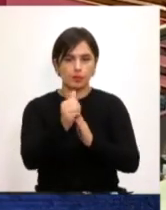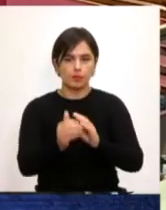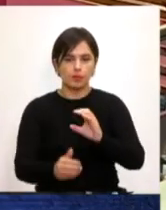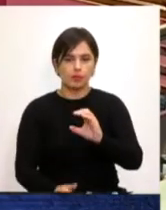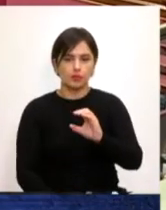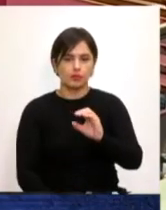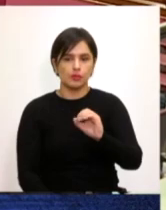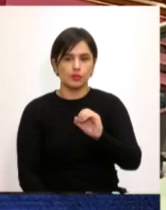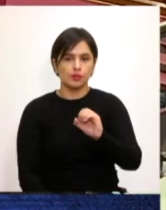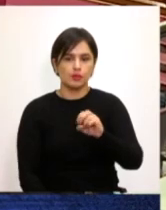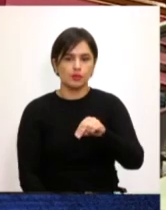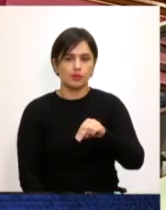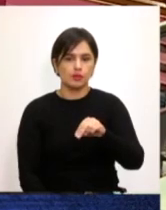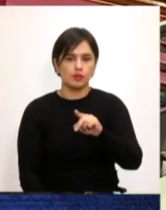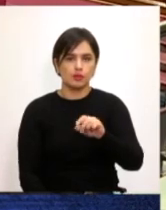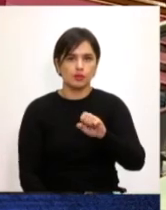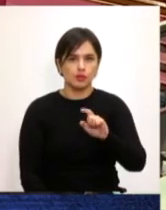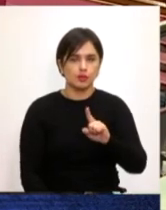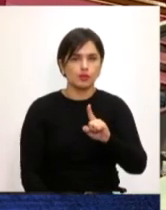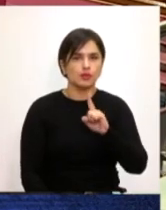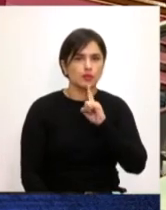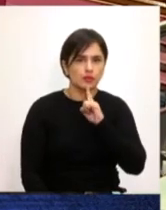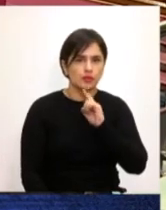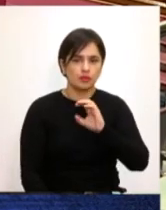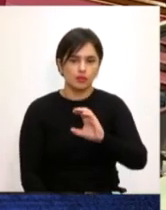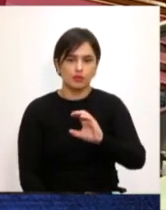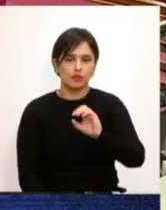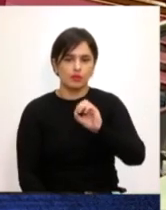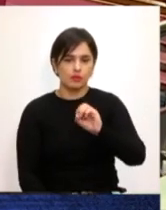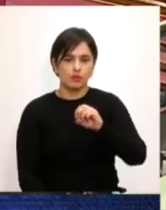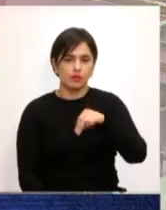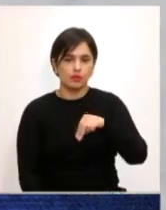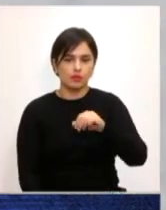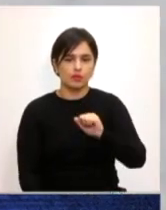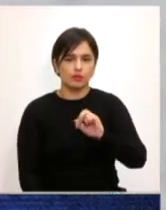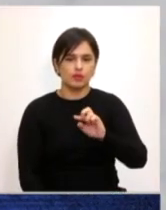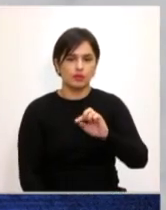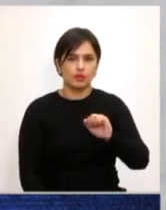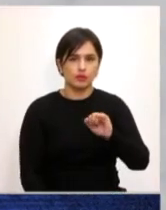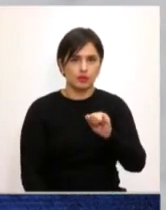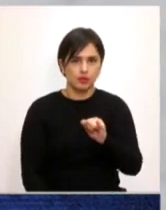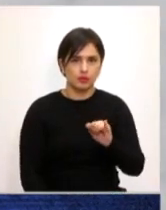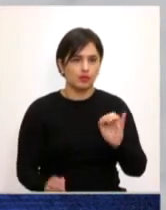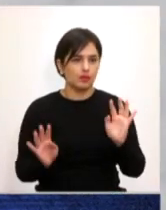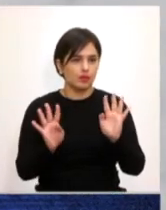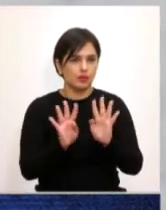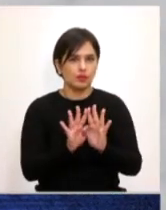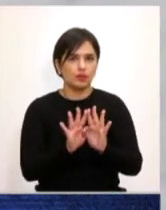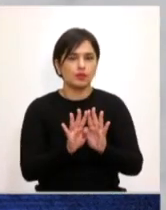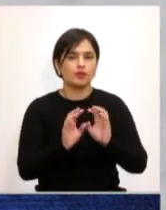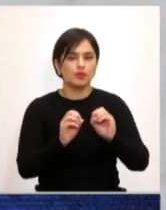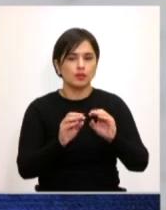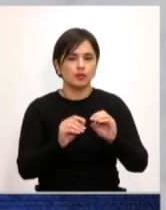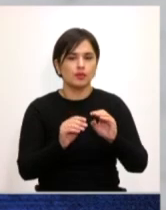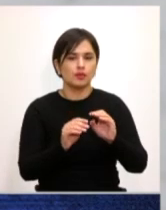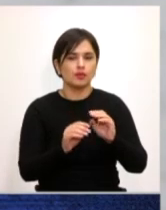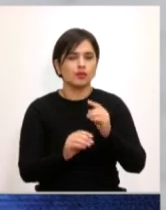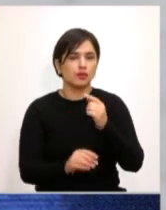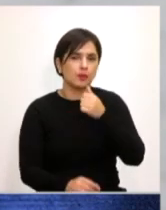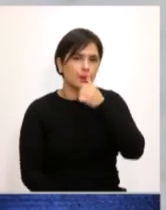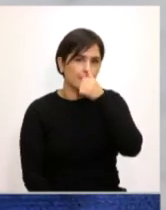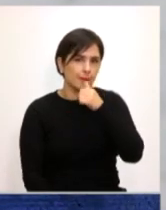y CONAPAS, ambas organizaciones que reúnen a diferentes actores de la educación particular subvencionada de